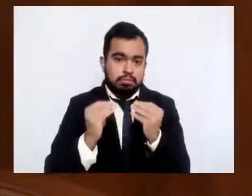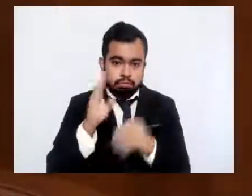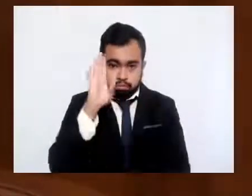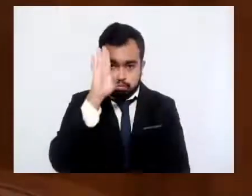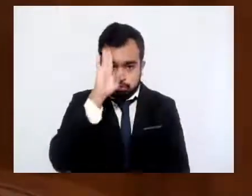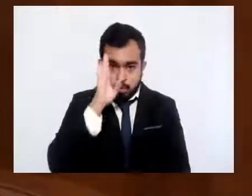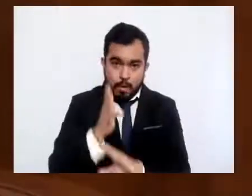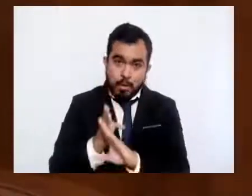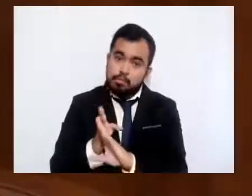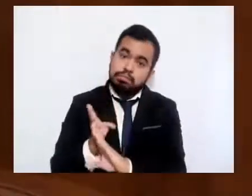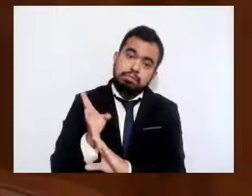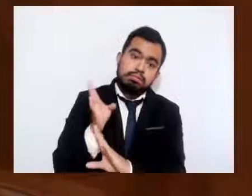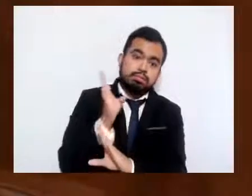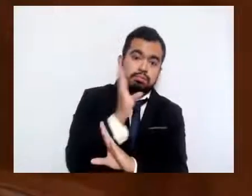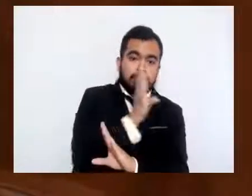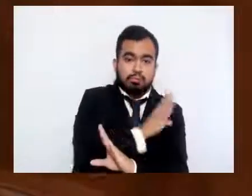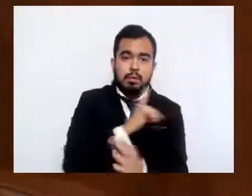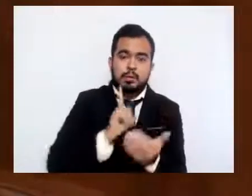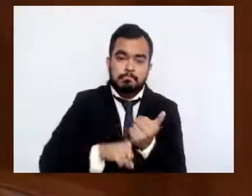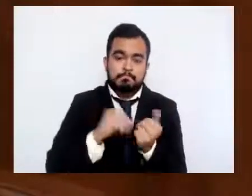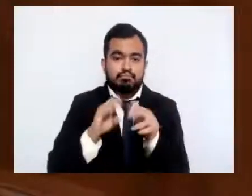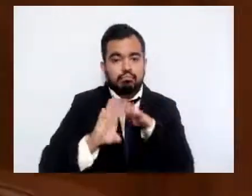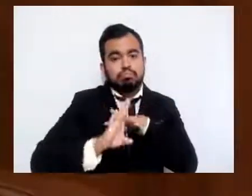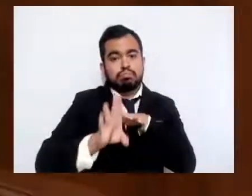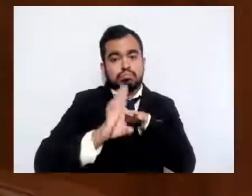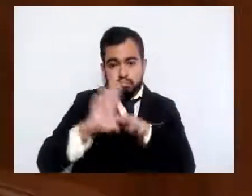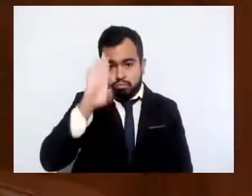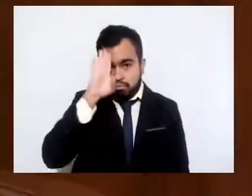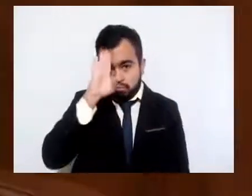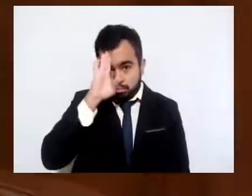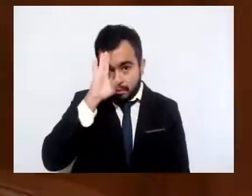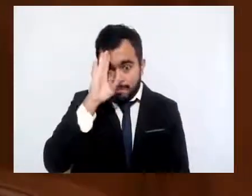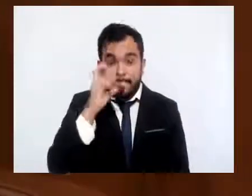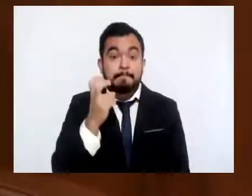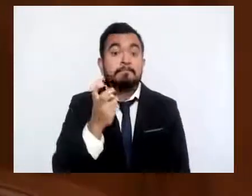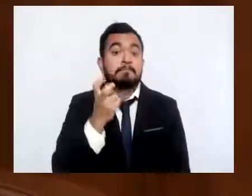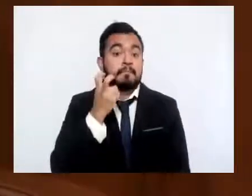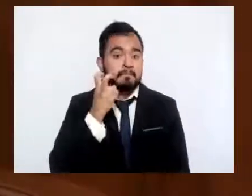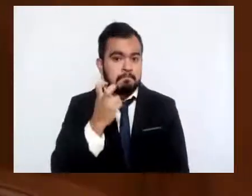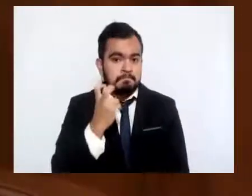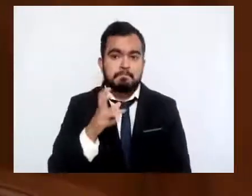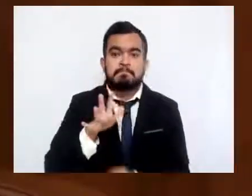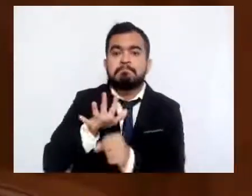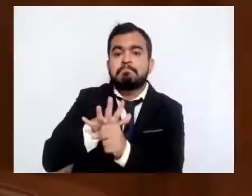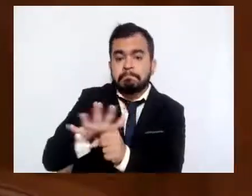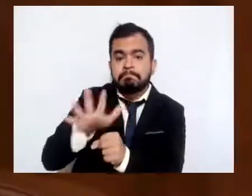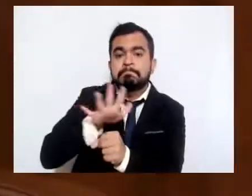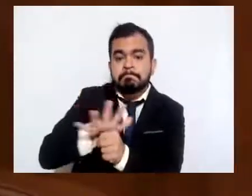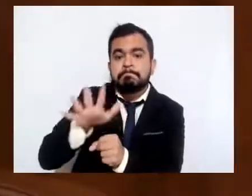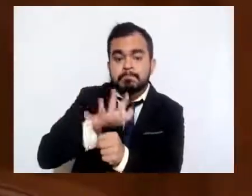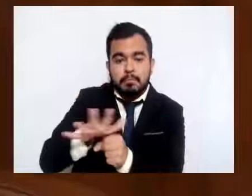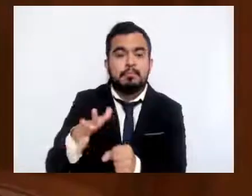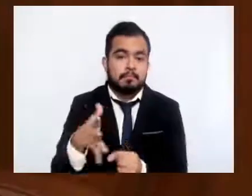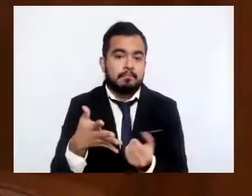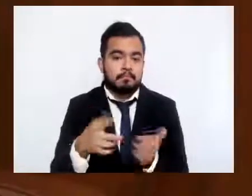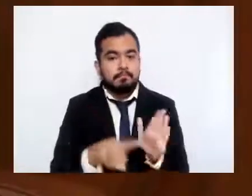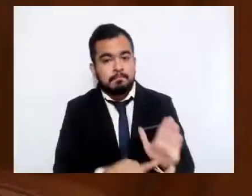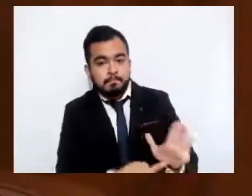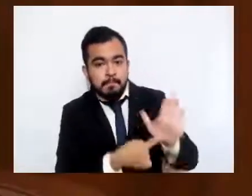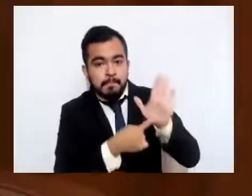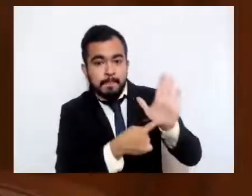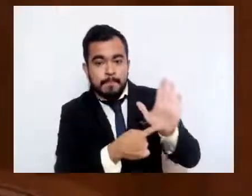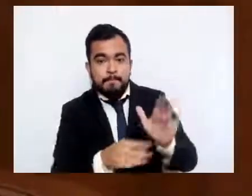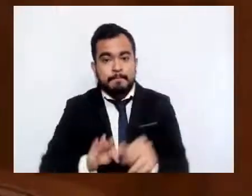motivo, existe la justificación necesaria para propiciar programas que beneficien a las familias de las personas